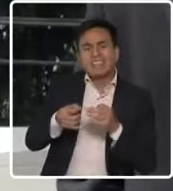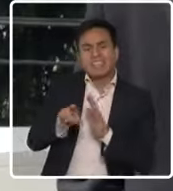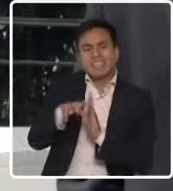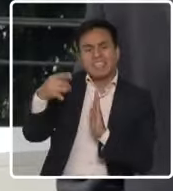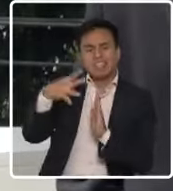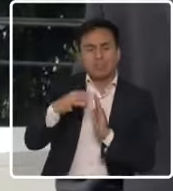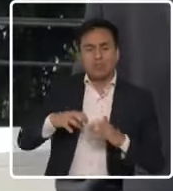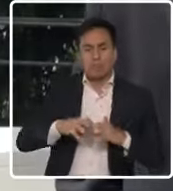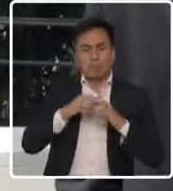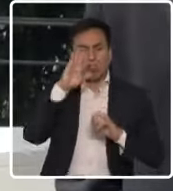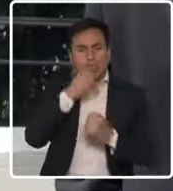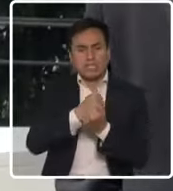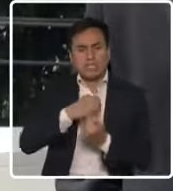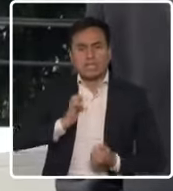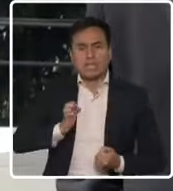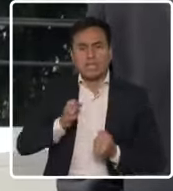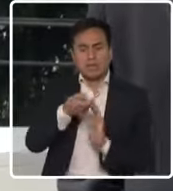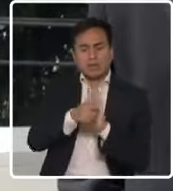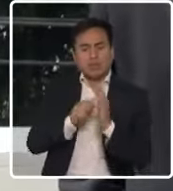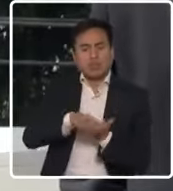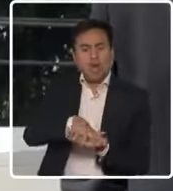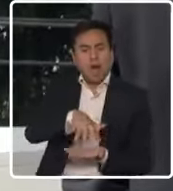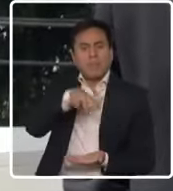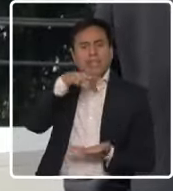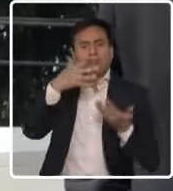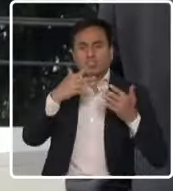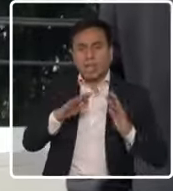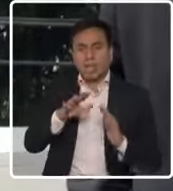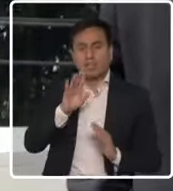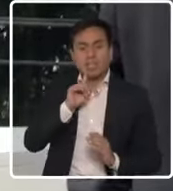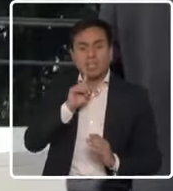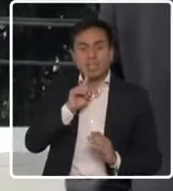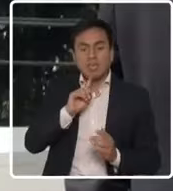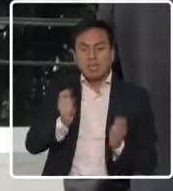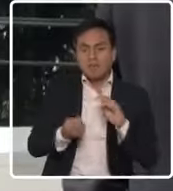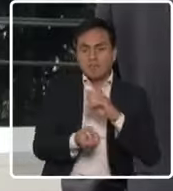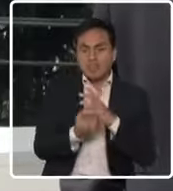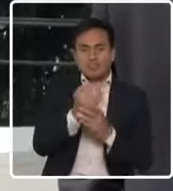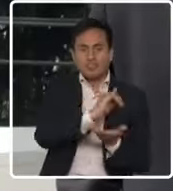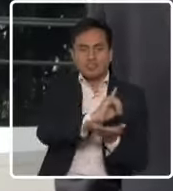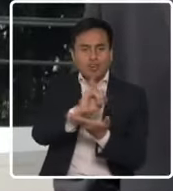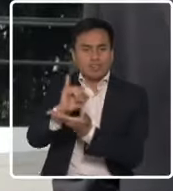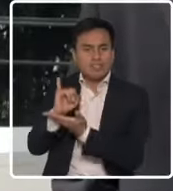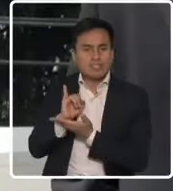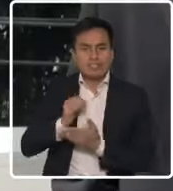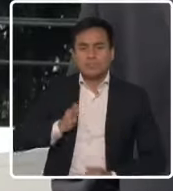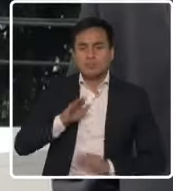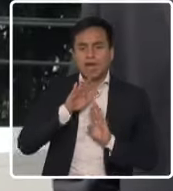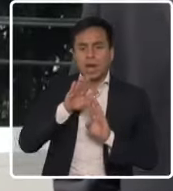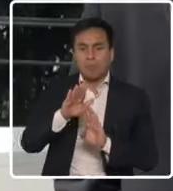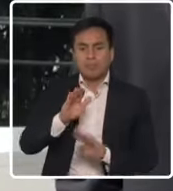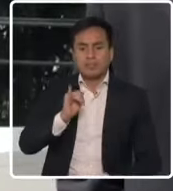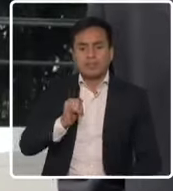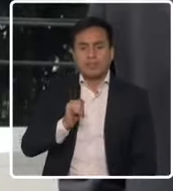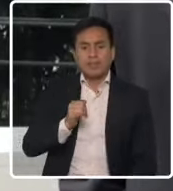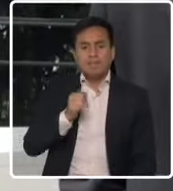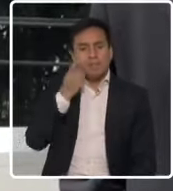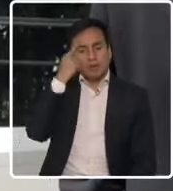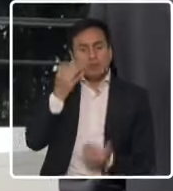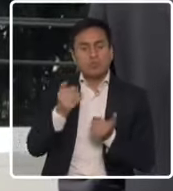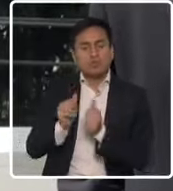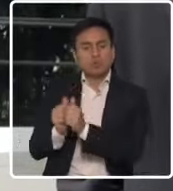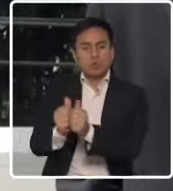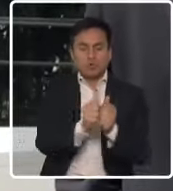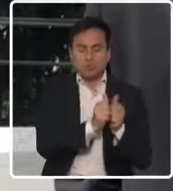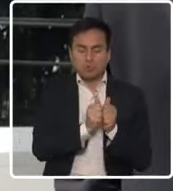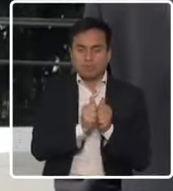fortalecido a las policías, hemos aumentado el presupuesto que tienen las policías, modernizado las instituciones, vamos a seguir apoyándolas, pero en esto necesitamos que